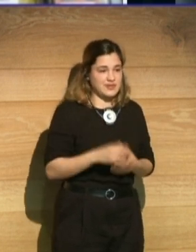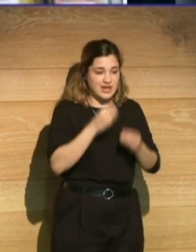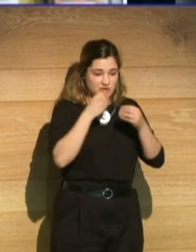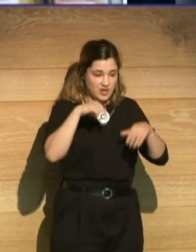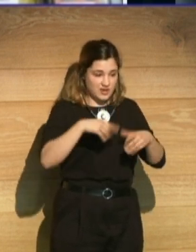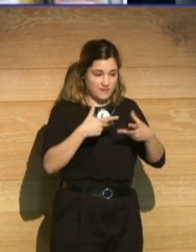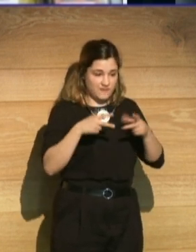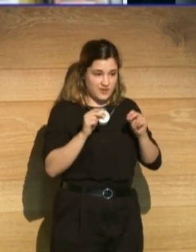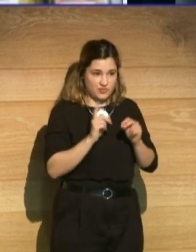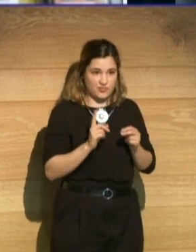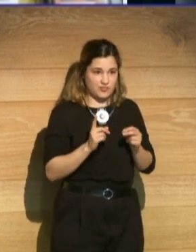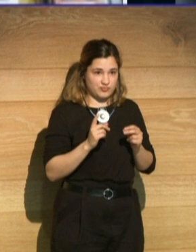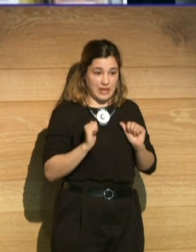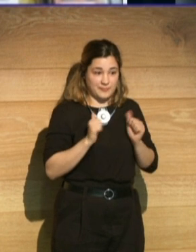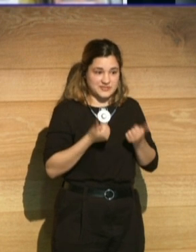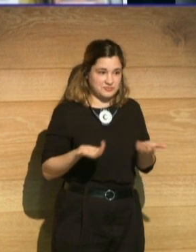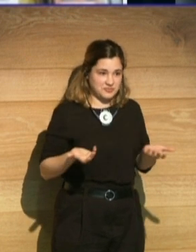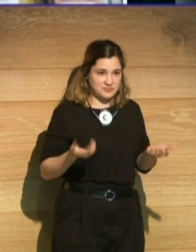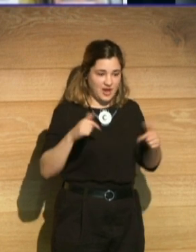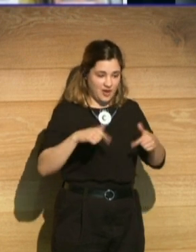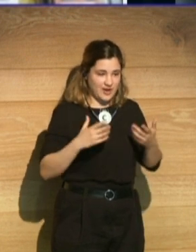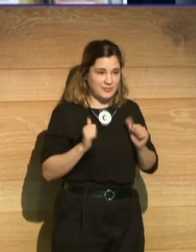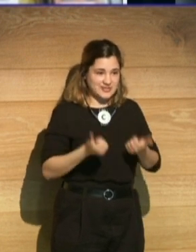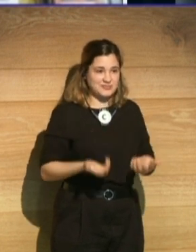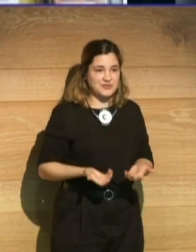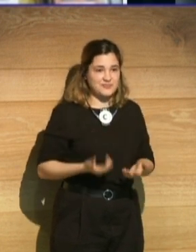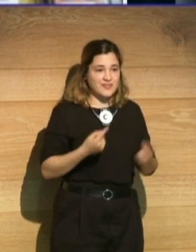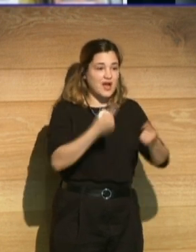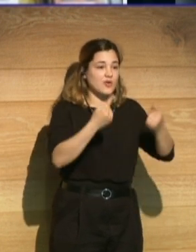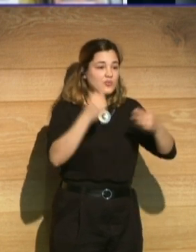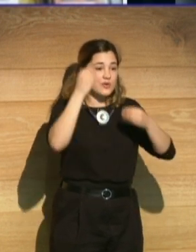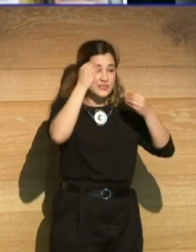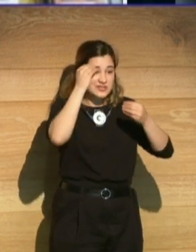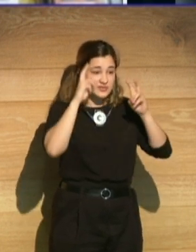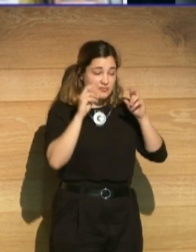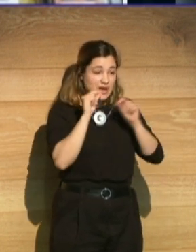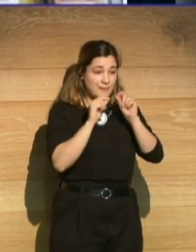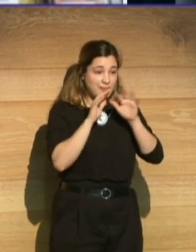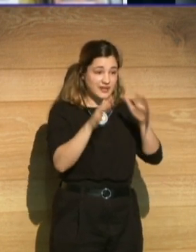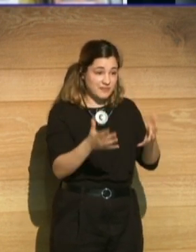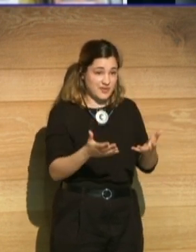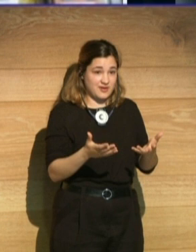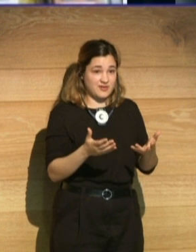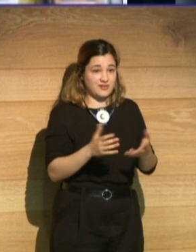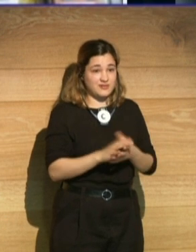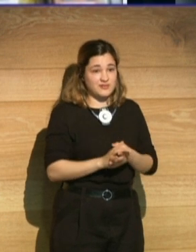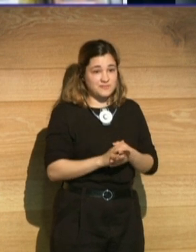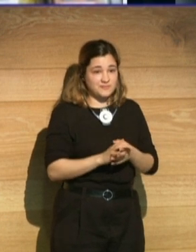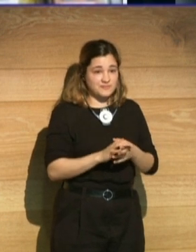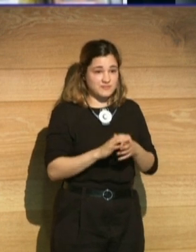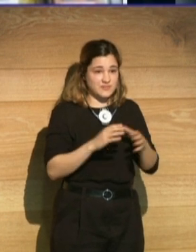estamos en el comienzo de la historia. Pues algunos han pensado que con la pandemia, con este gran drama